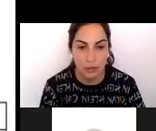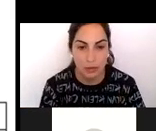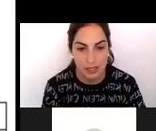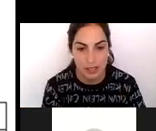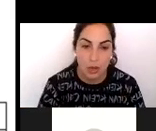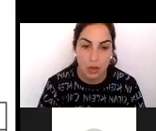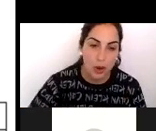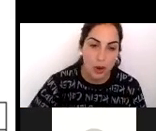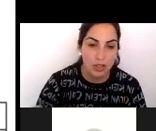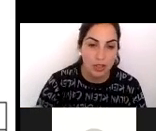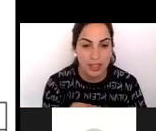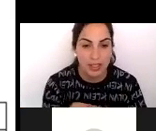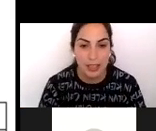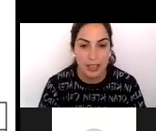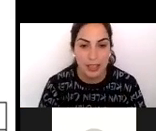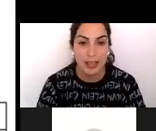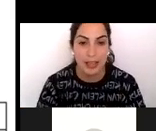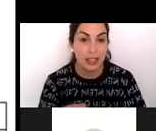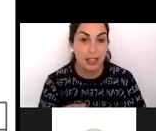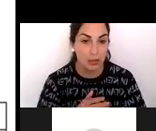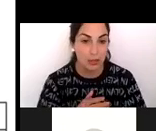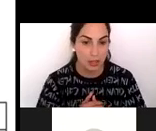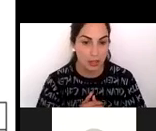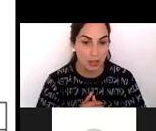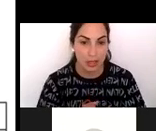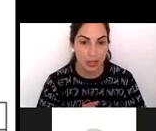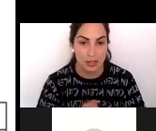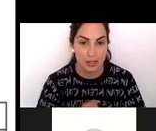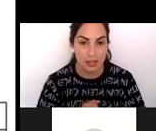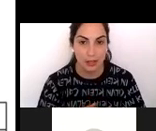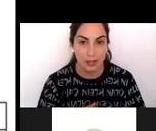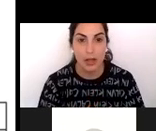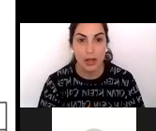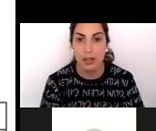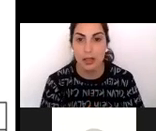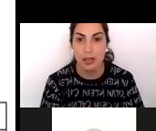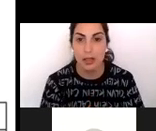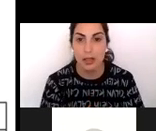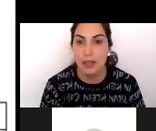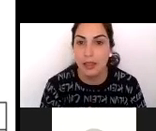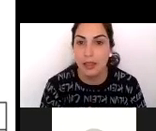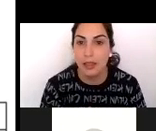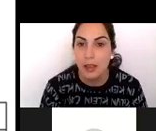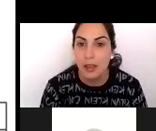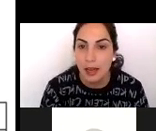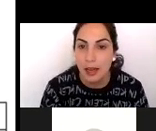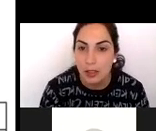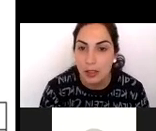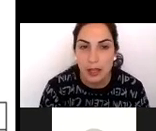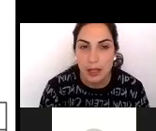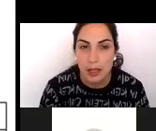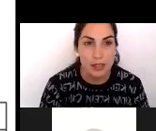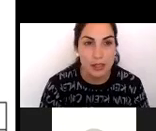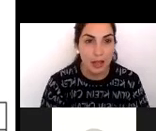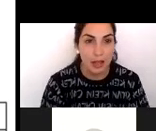¿Ya? Es decir, ¿cuál es lo que abarca en general de los tipos de noticias que presentan? En cambio, aquí, la idea de la línea